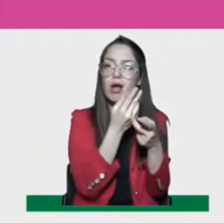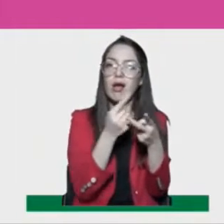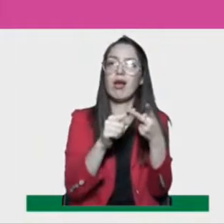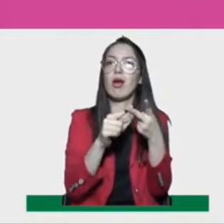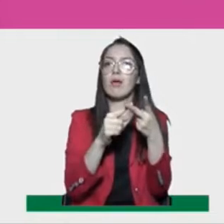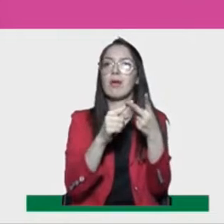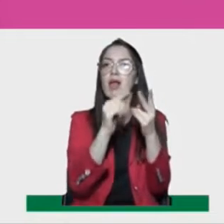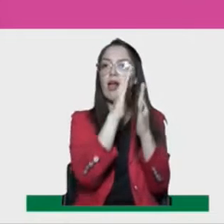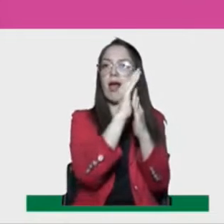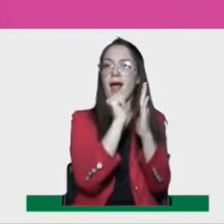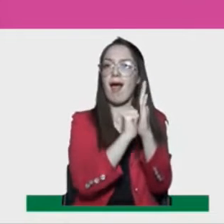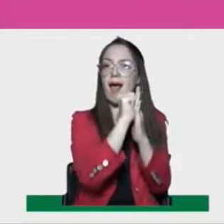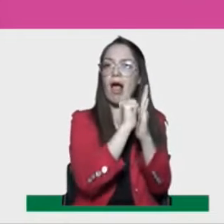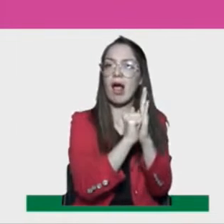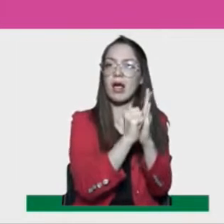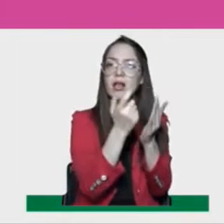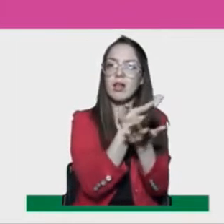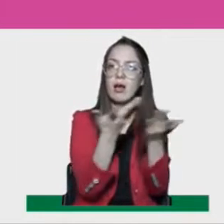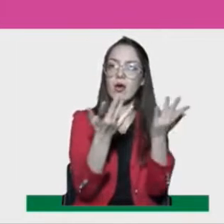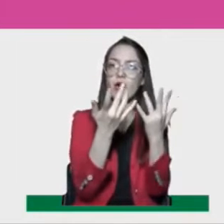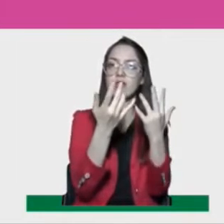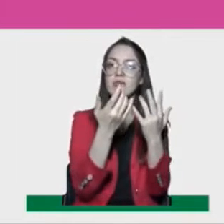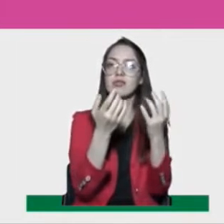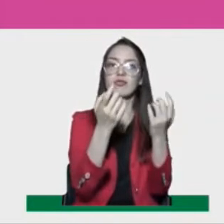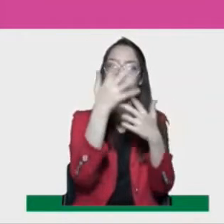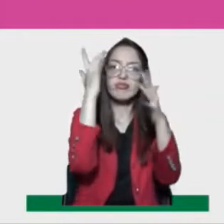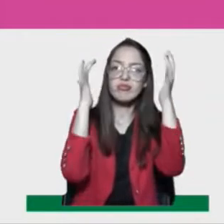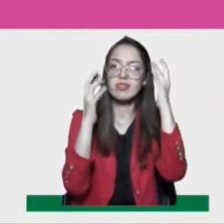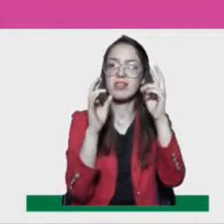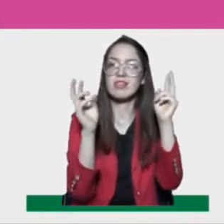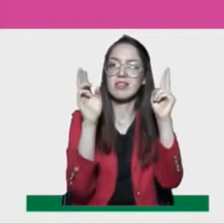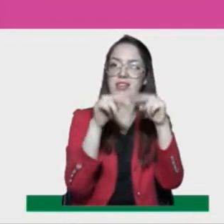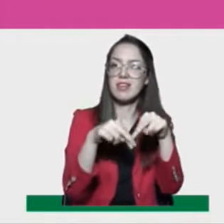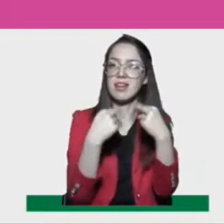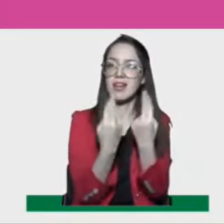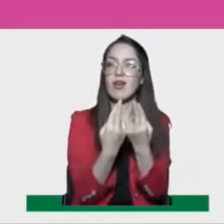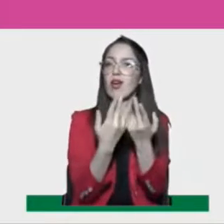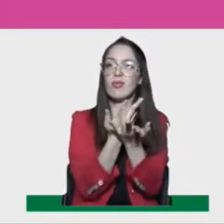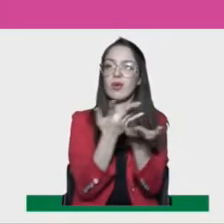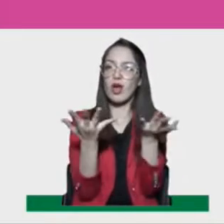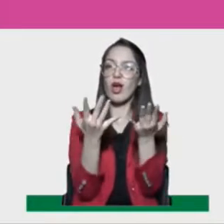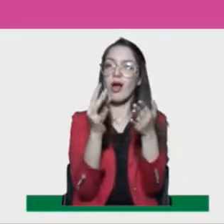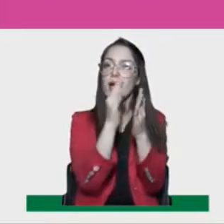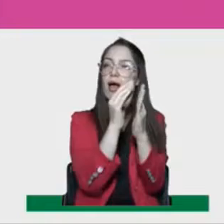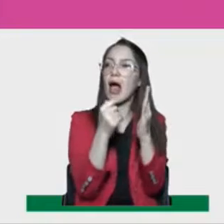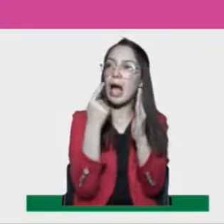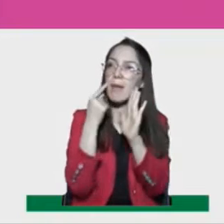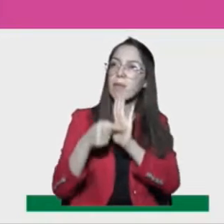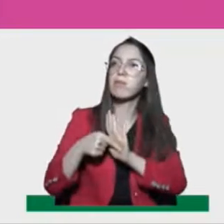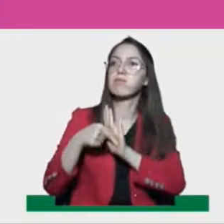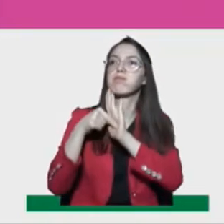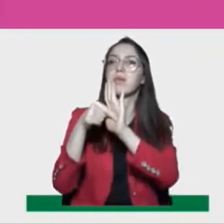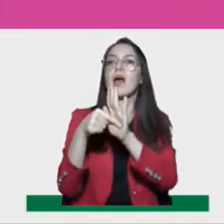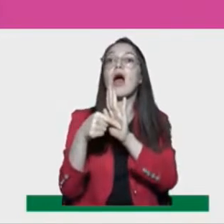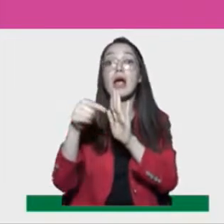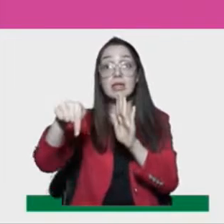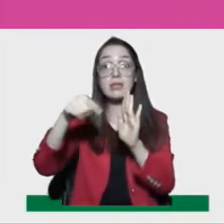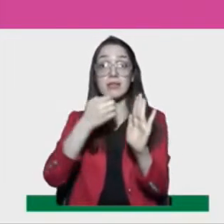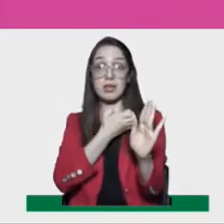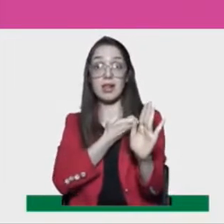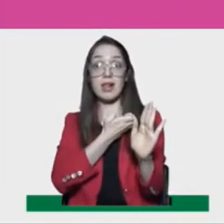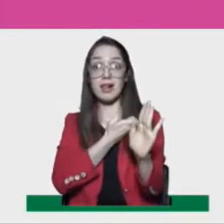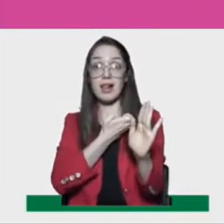de eventos para esta población. Hemos ido marcando unos avances importantes, incluso la alcaldía ha creado la gerencia